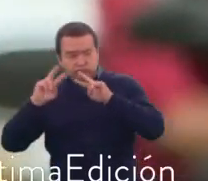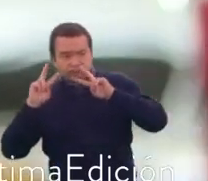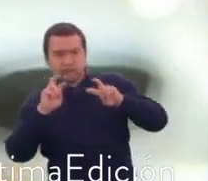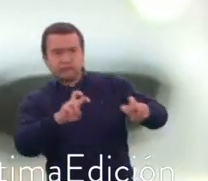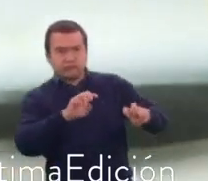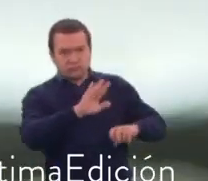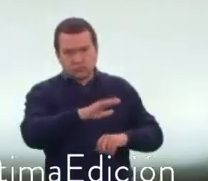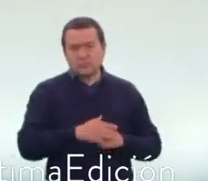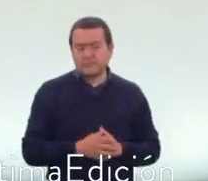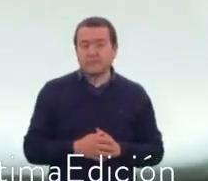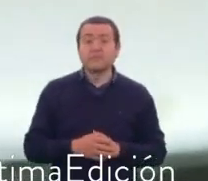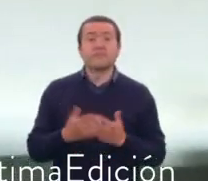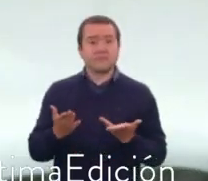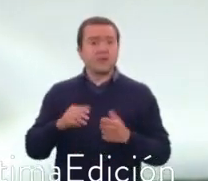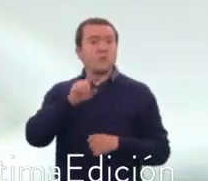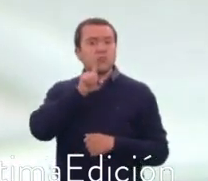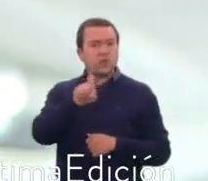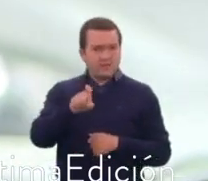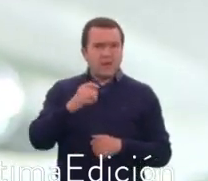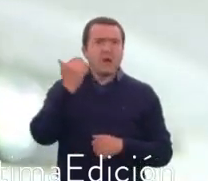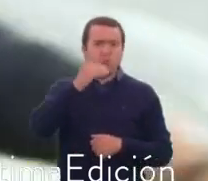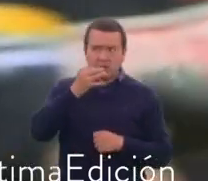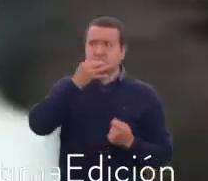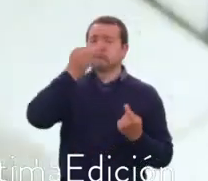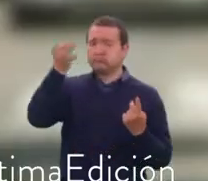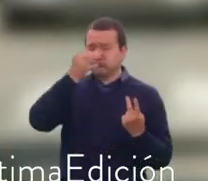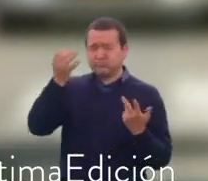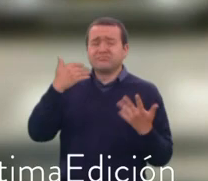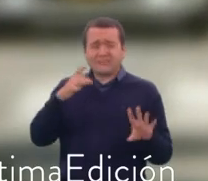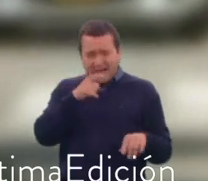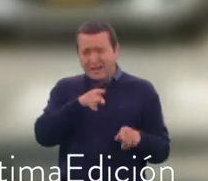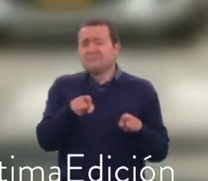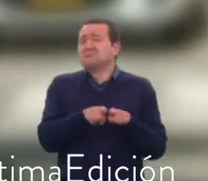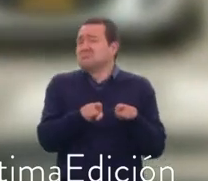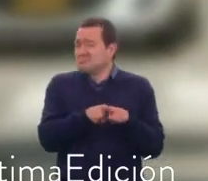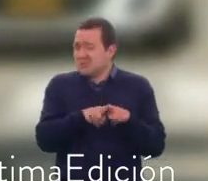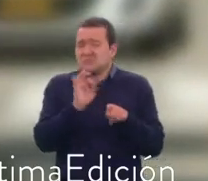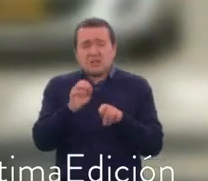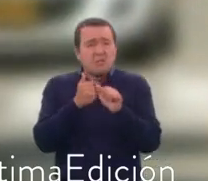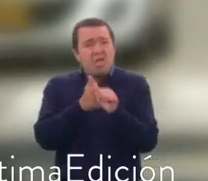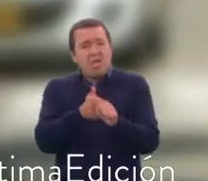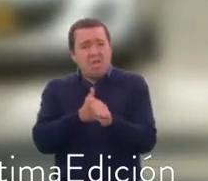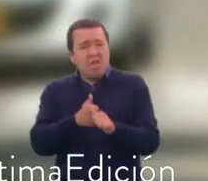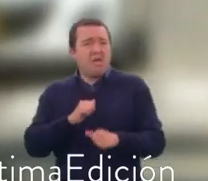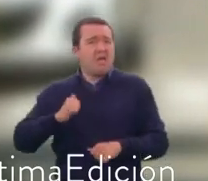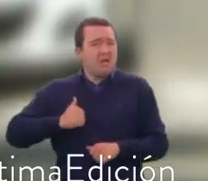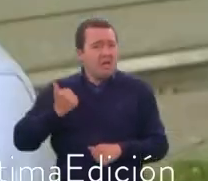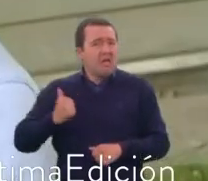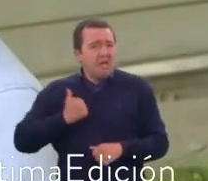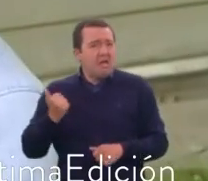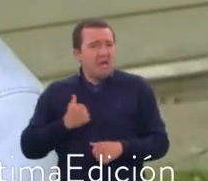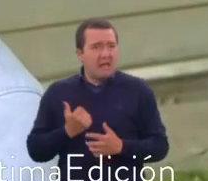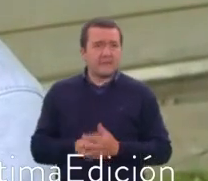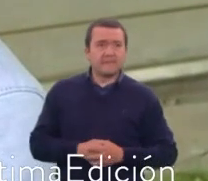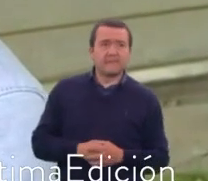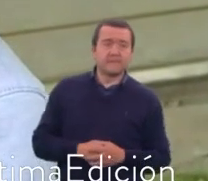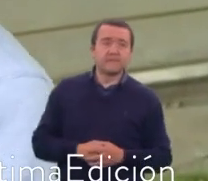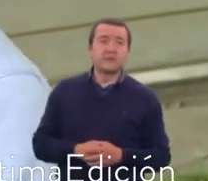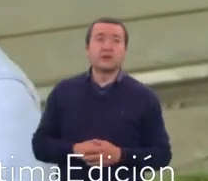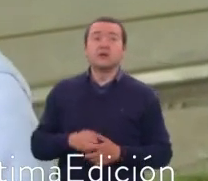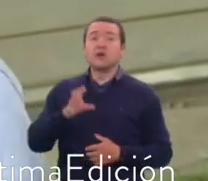En Bucaramanga, algunas mujeres manifestaron que es reiterativo el acoso en el transporte público. Insinuar cosas,